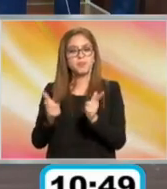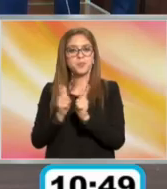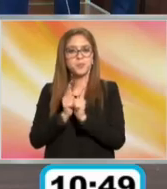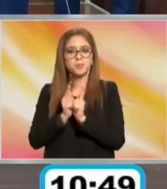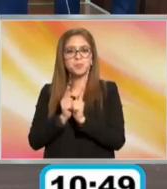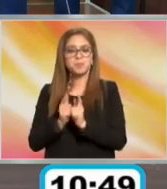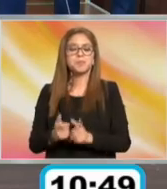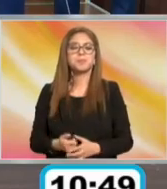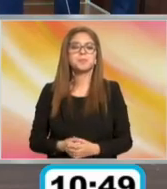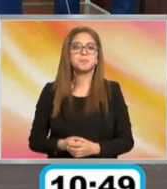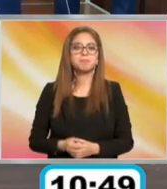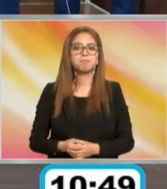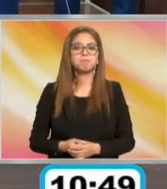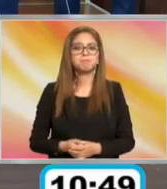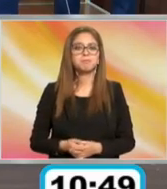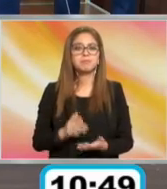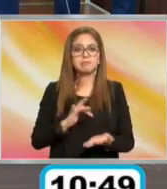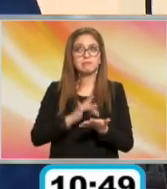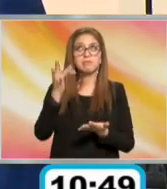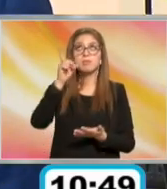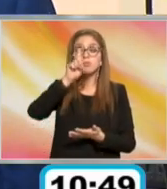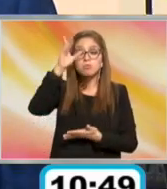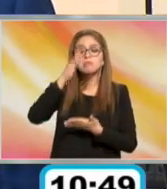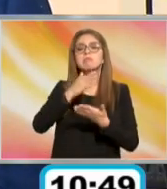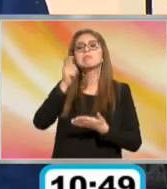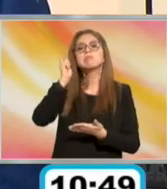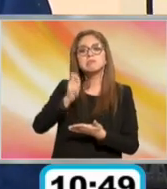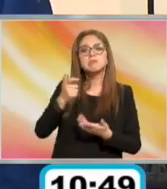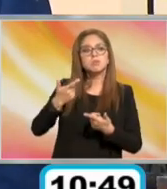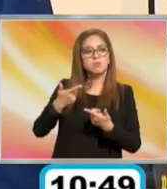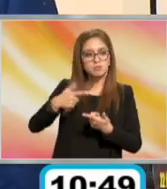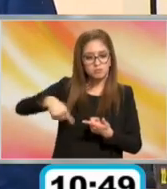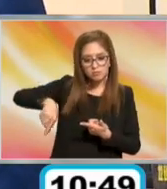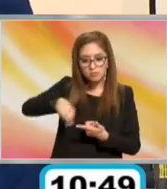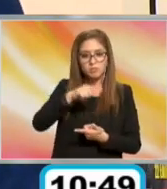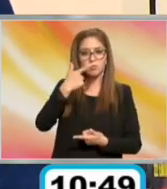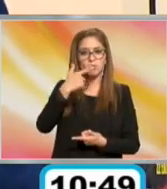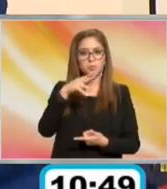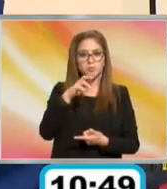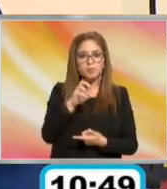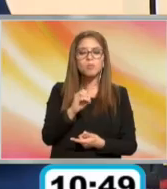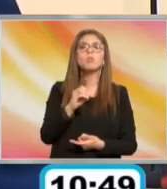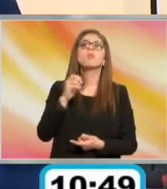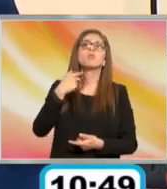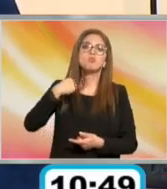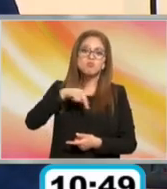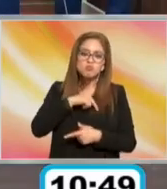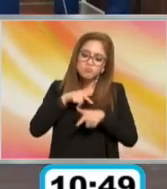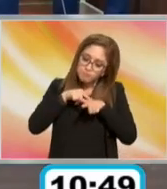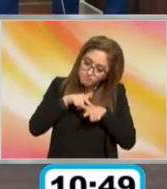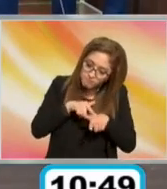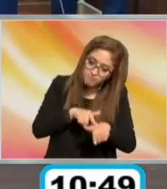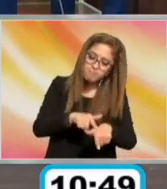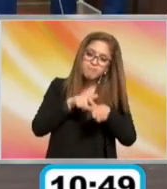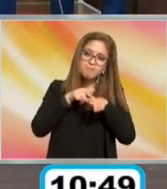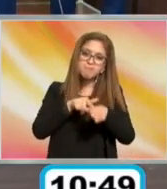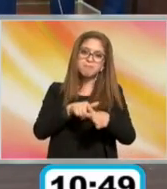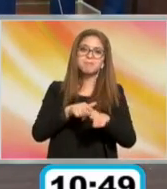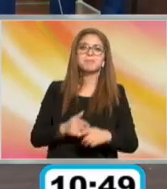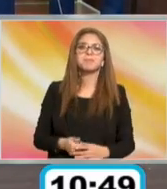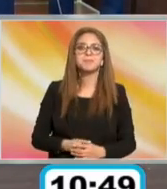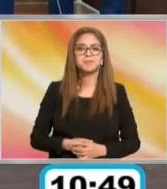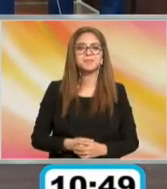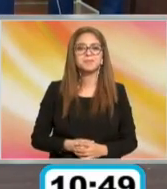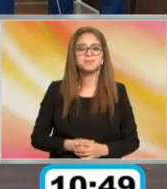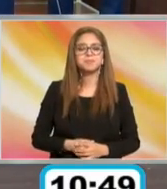pues bendito sea Dios, se está reactivando la onda grupera y pues aquí andamos con todas las ganas, retomando la promoción, bendito Dios, con todas las